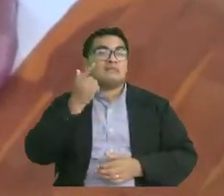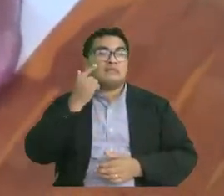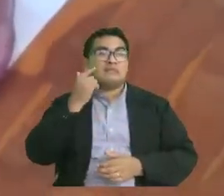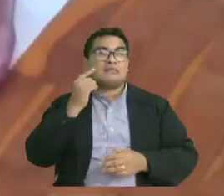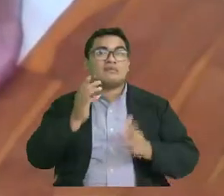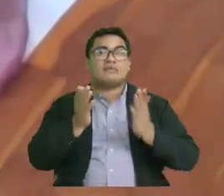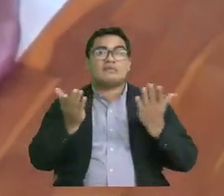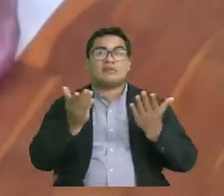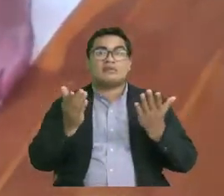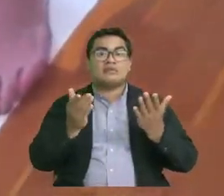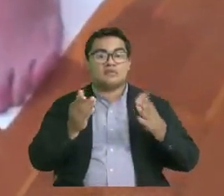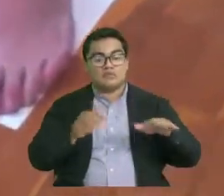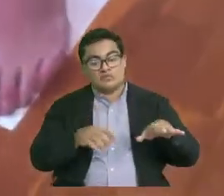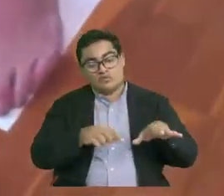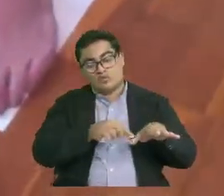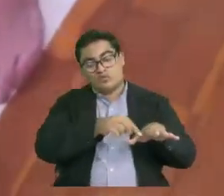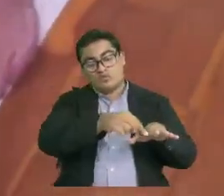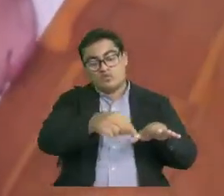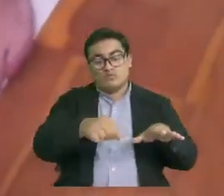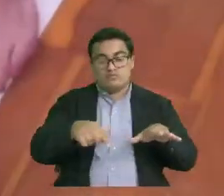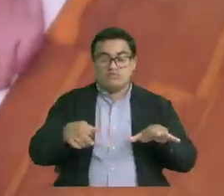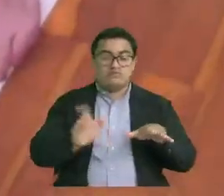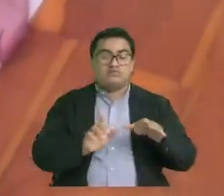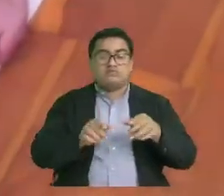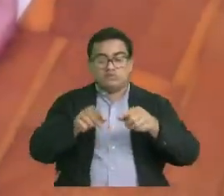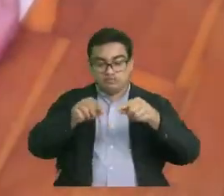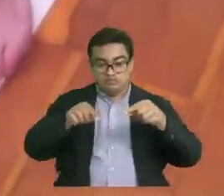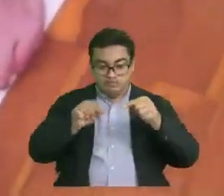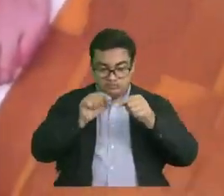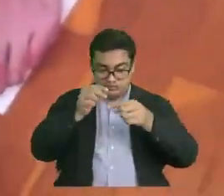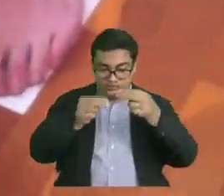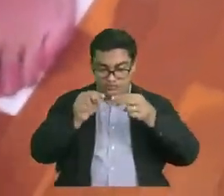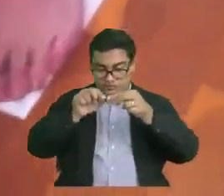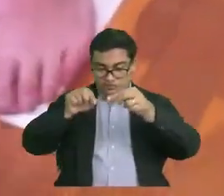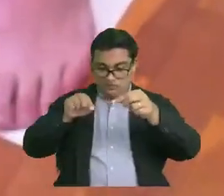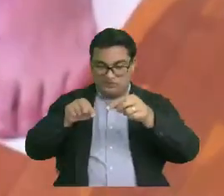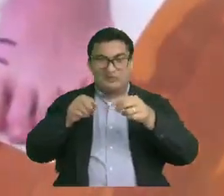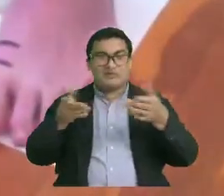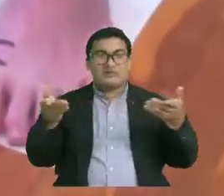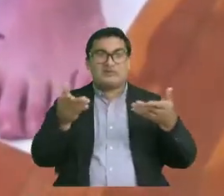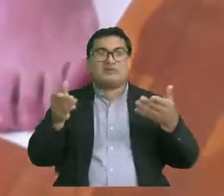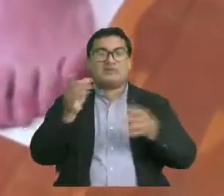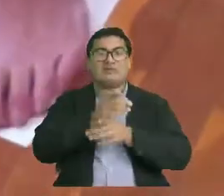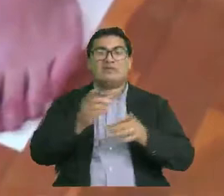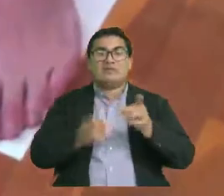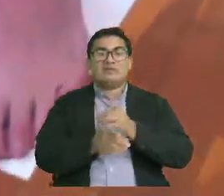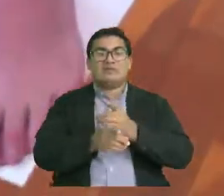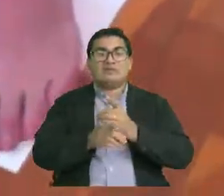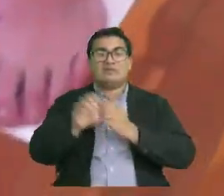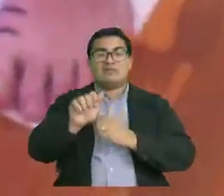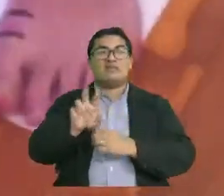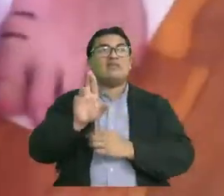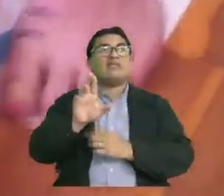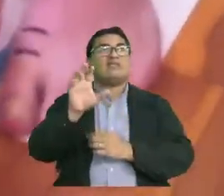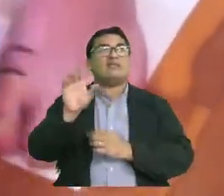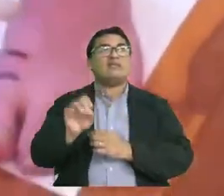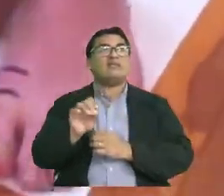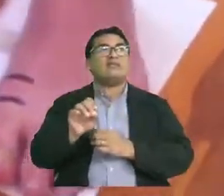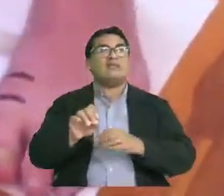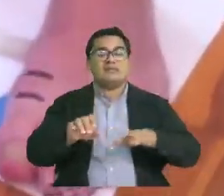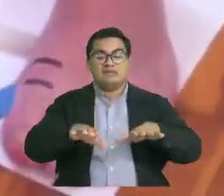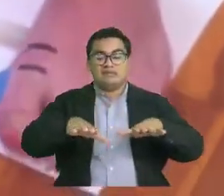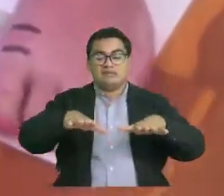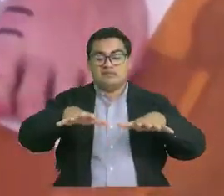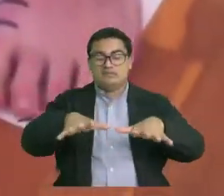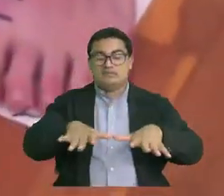arco longitudinal interno, que es lo que se mira siempre. Precisamente, ¿cuánto es lo normal que tiene que tener ese arco, doctor, entre la superficie,